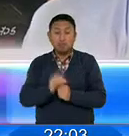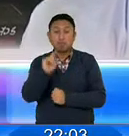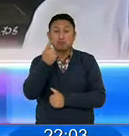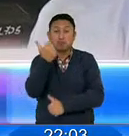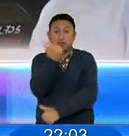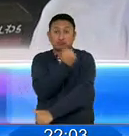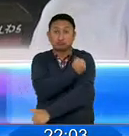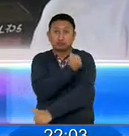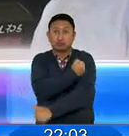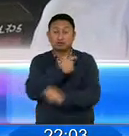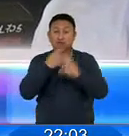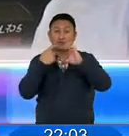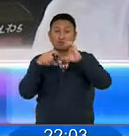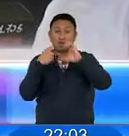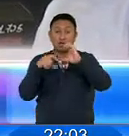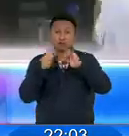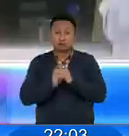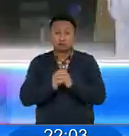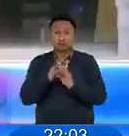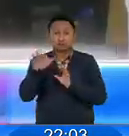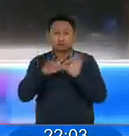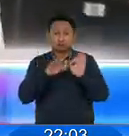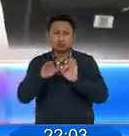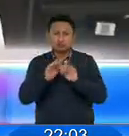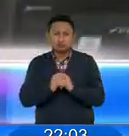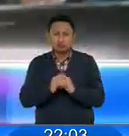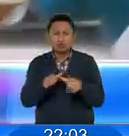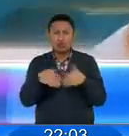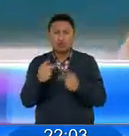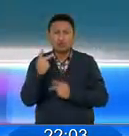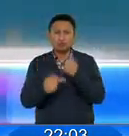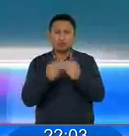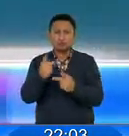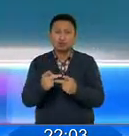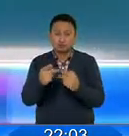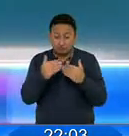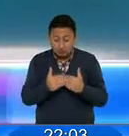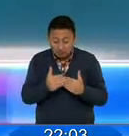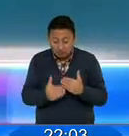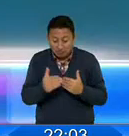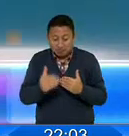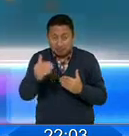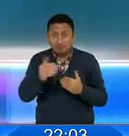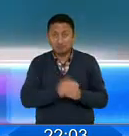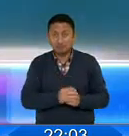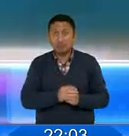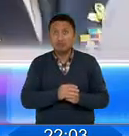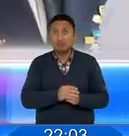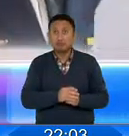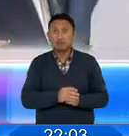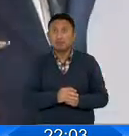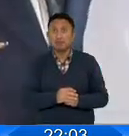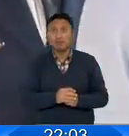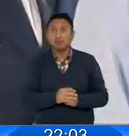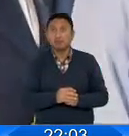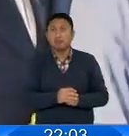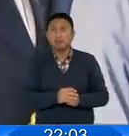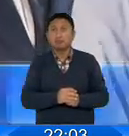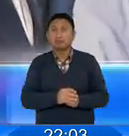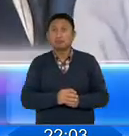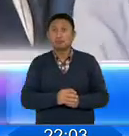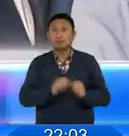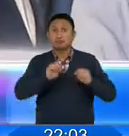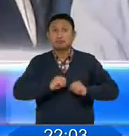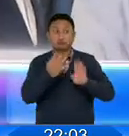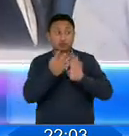dosis de Pfizer y explicó cómo es el proceso a partir del Plan 900. No hay una fila